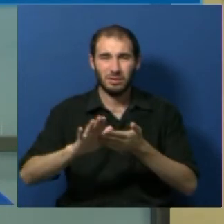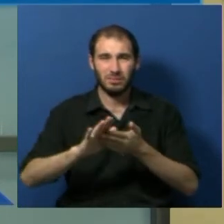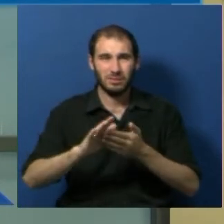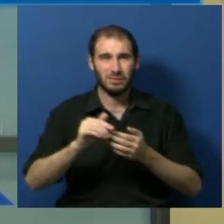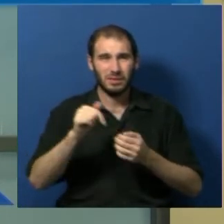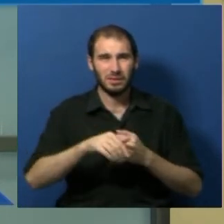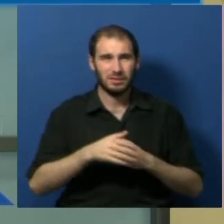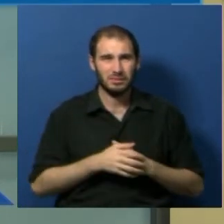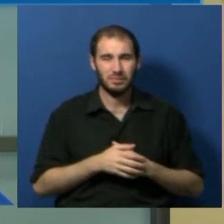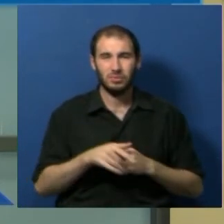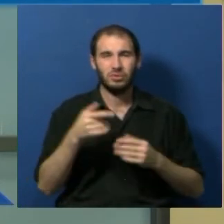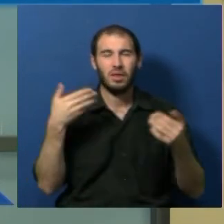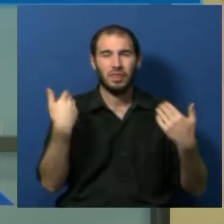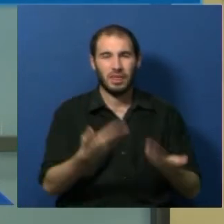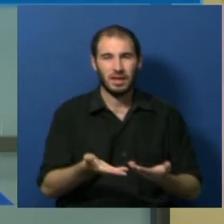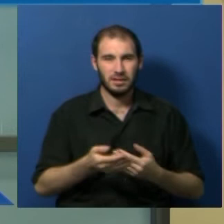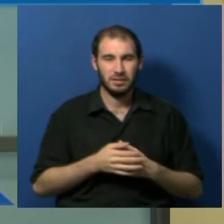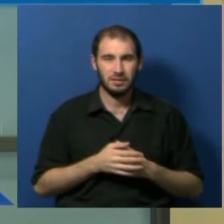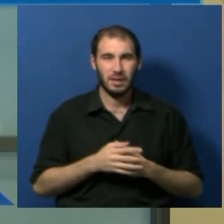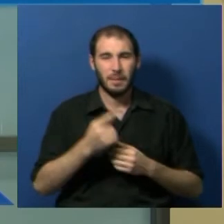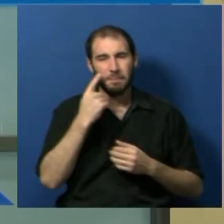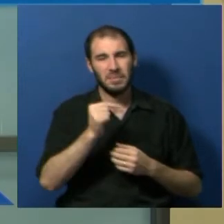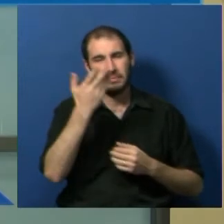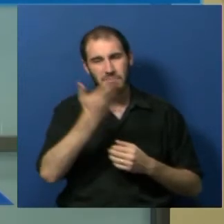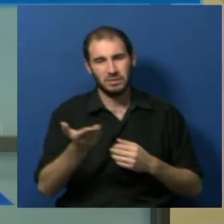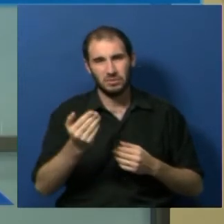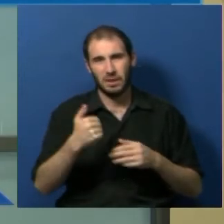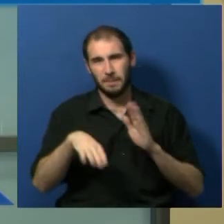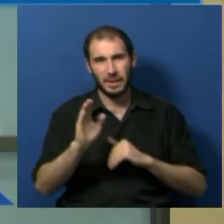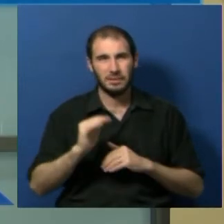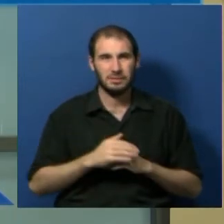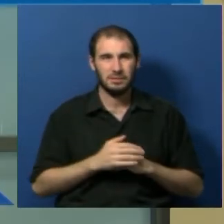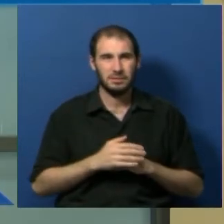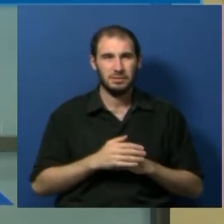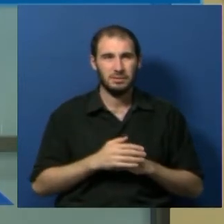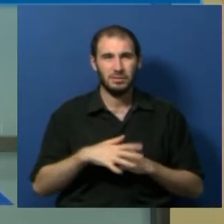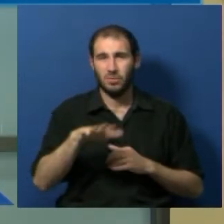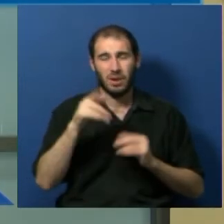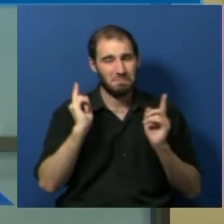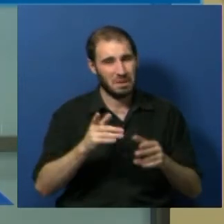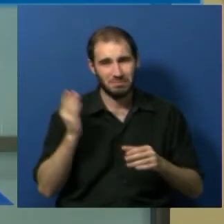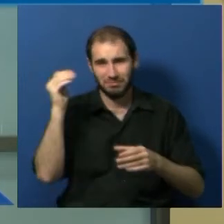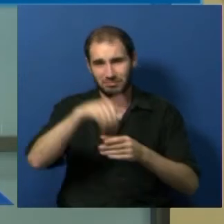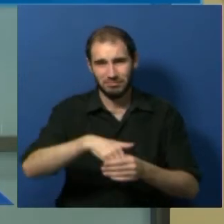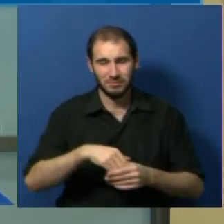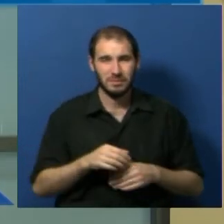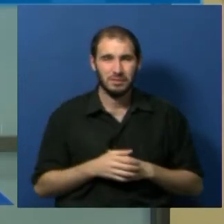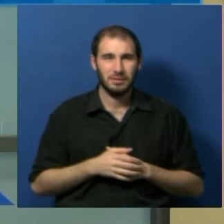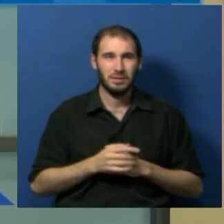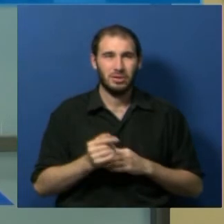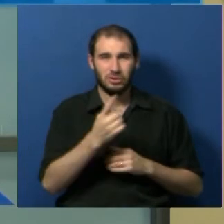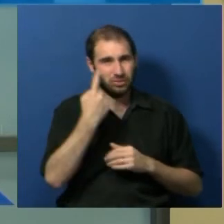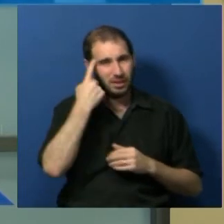penal. Estamos destinando 1.000 personas más al mismo sistema. Entonces, si